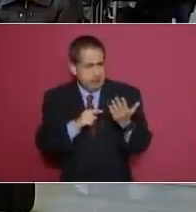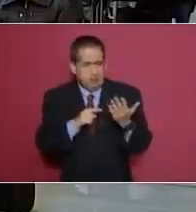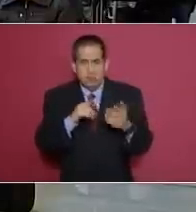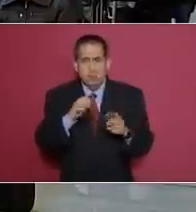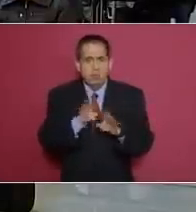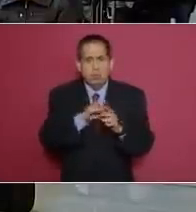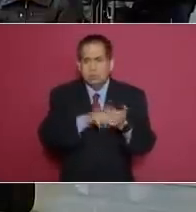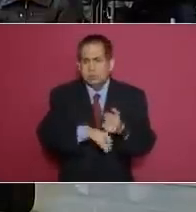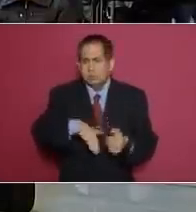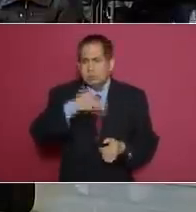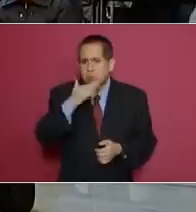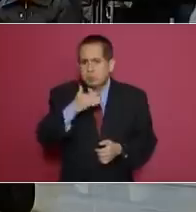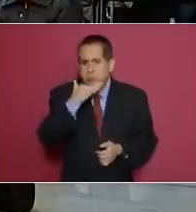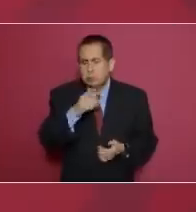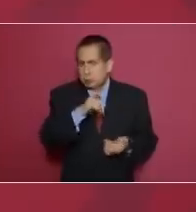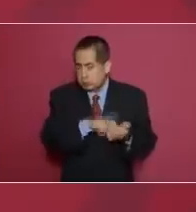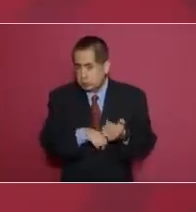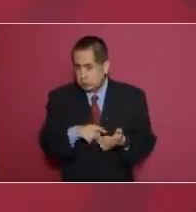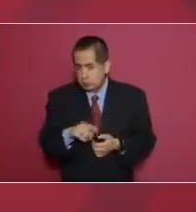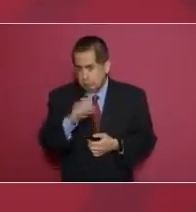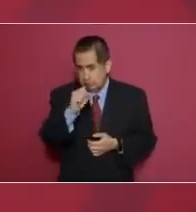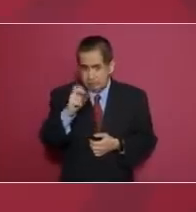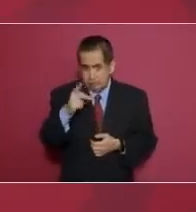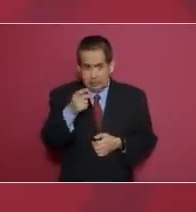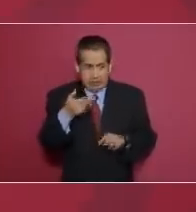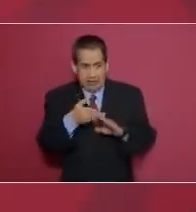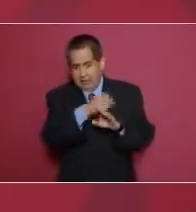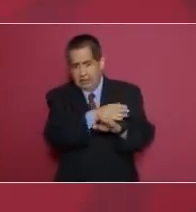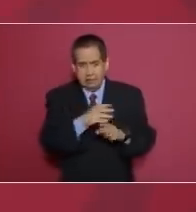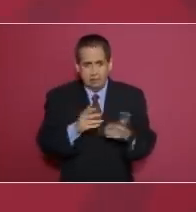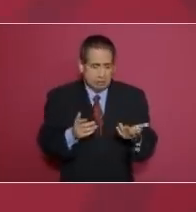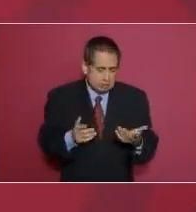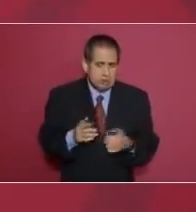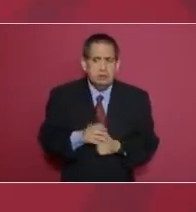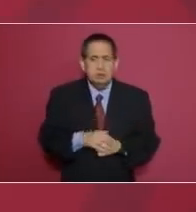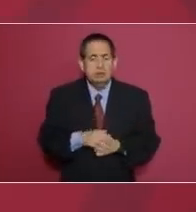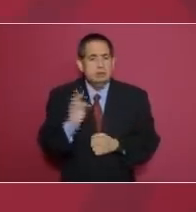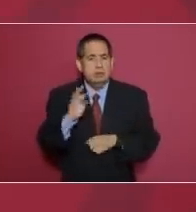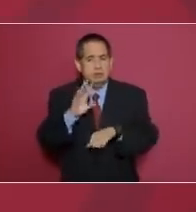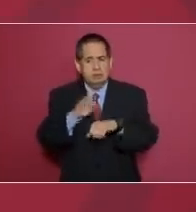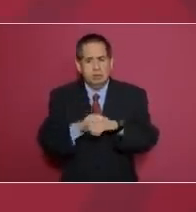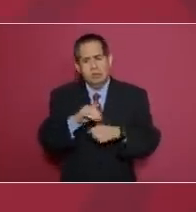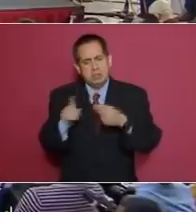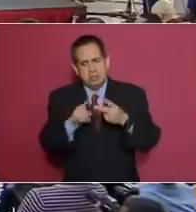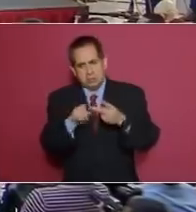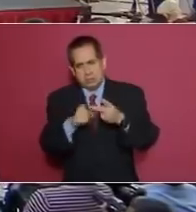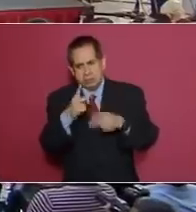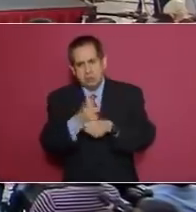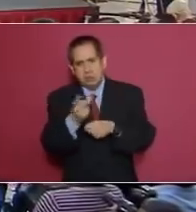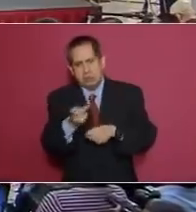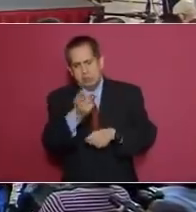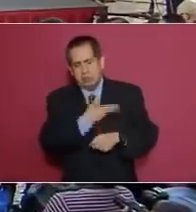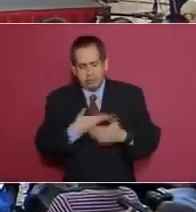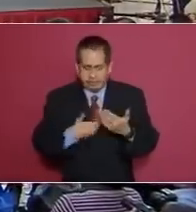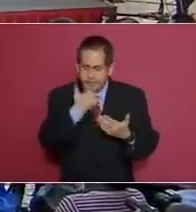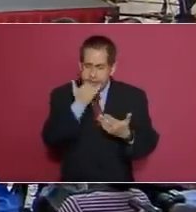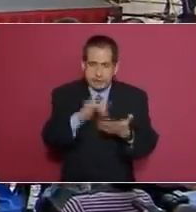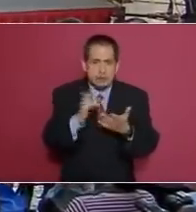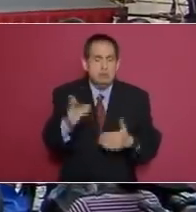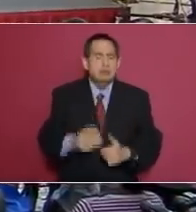casos de corrupción en esa administración? Y si me permite, ahorita le haría una segunda pregunta, presidente. Gracias.